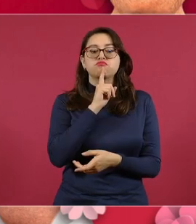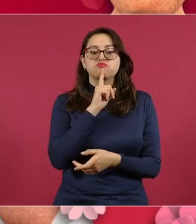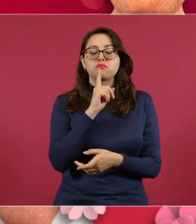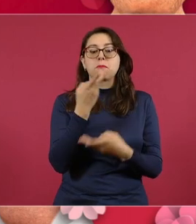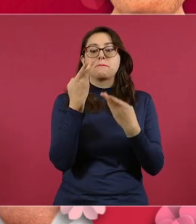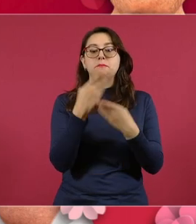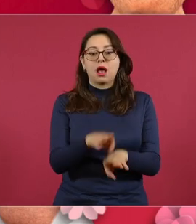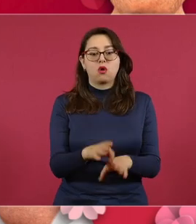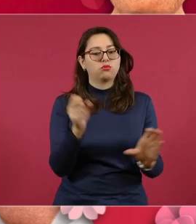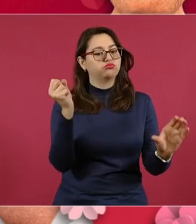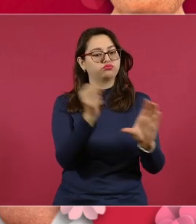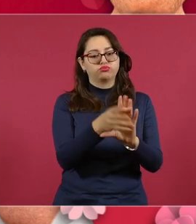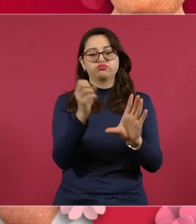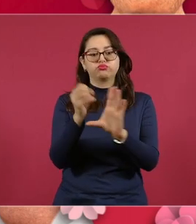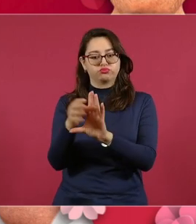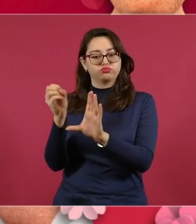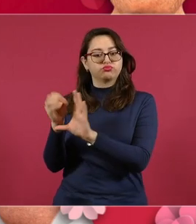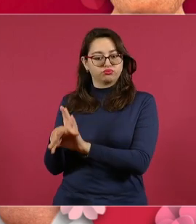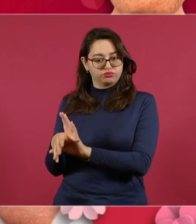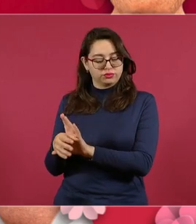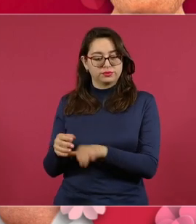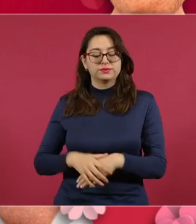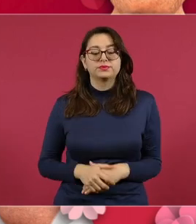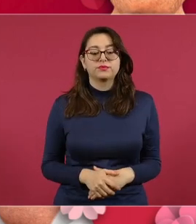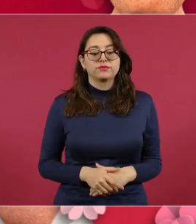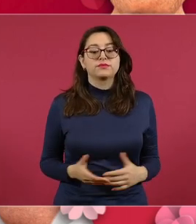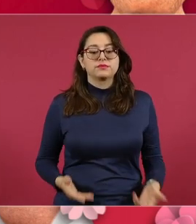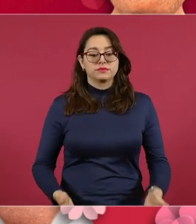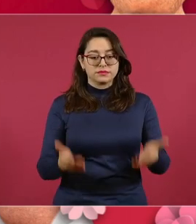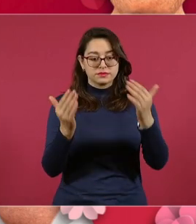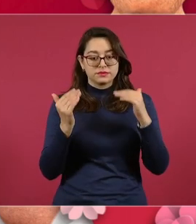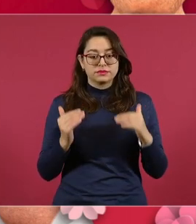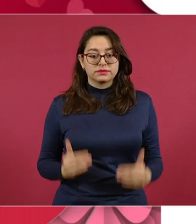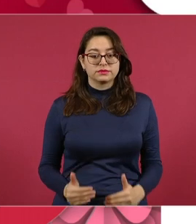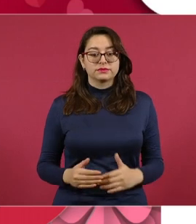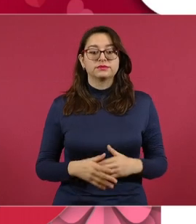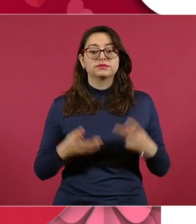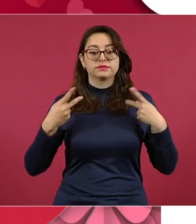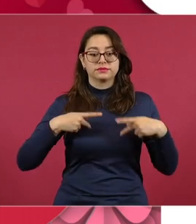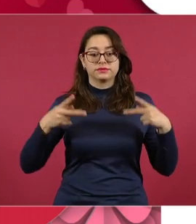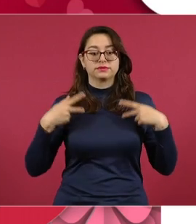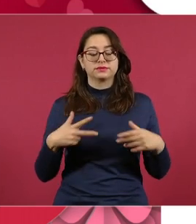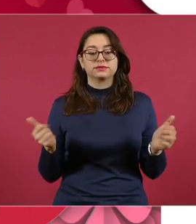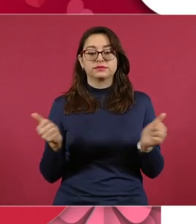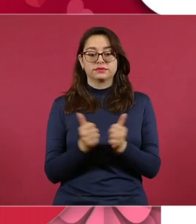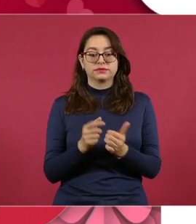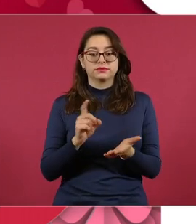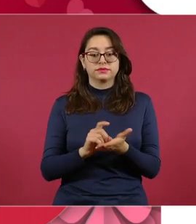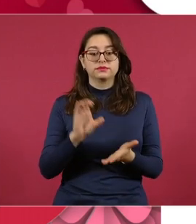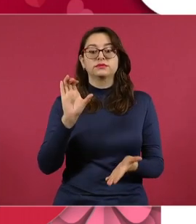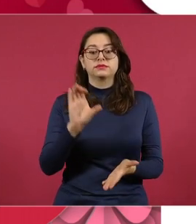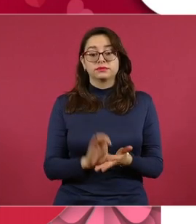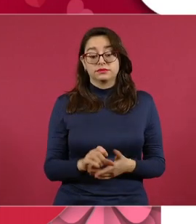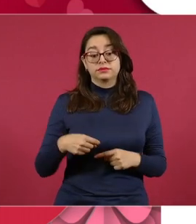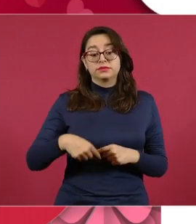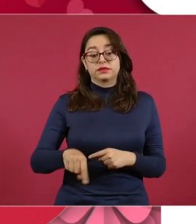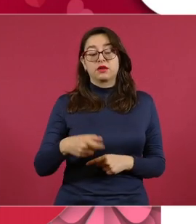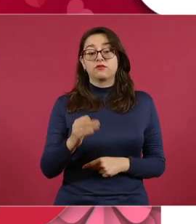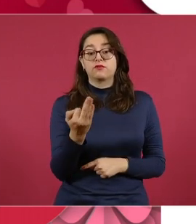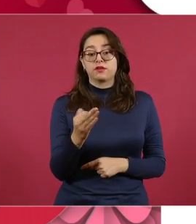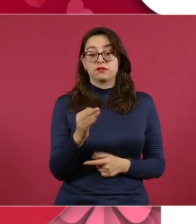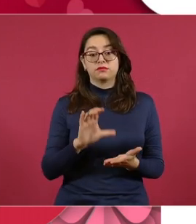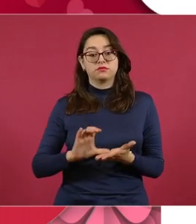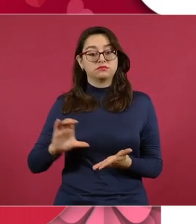del Banco del Bienestar. Adelante. En el caso de las pensiones para personas con discapacidad, van a